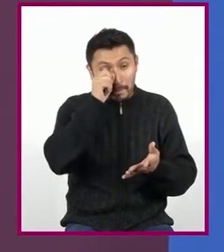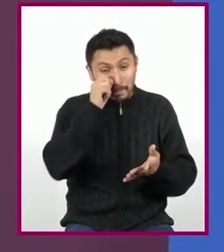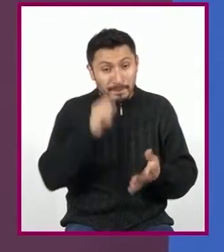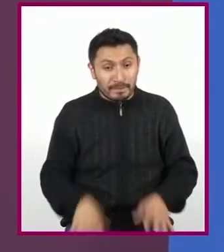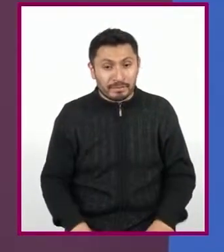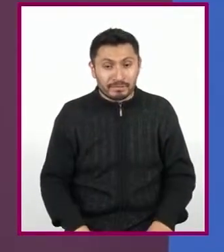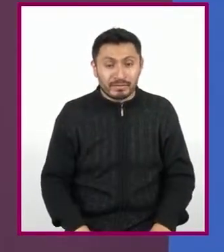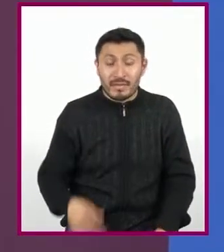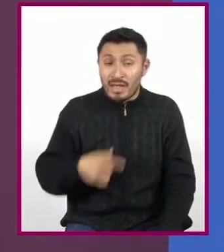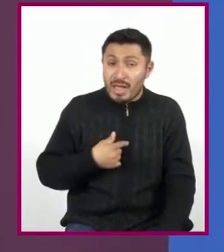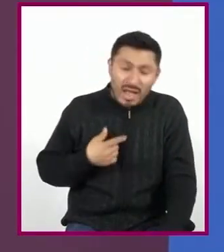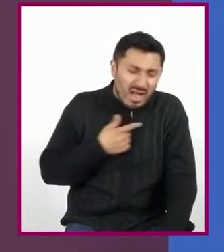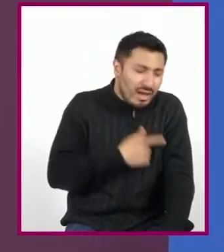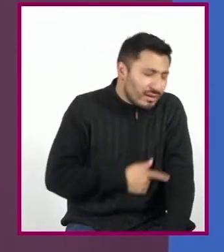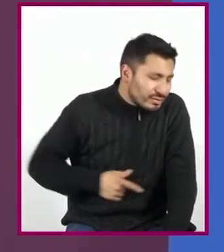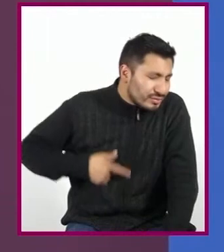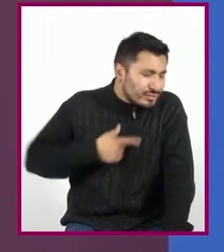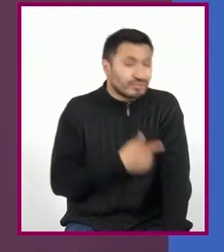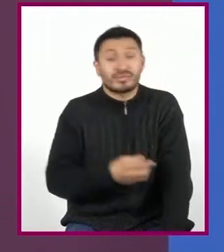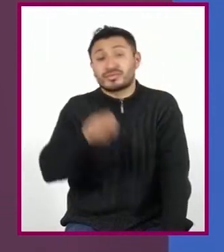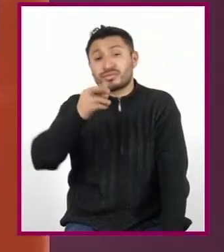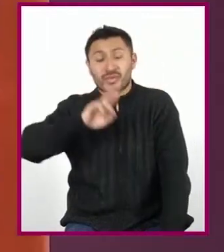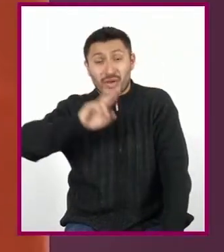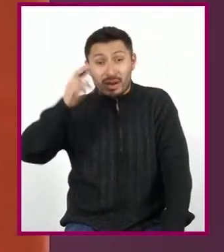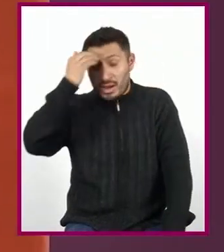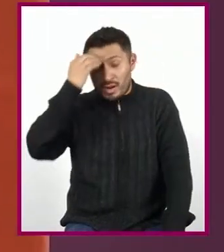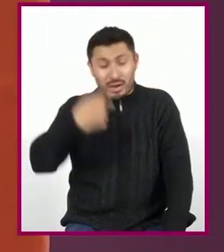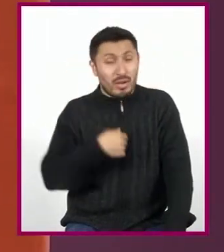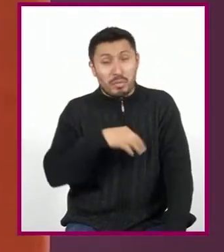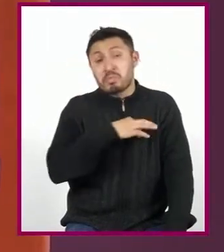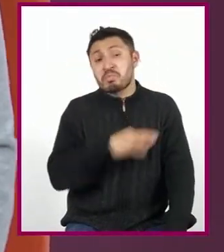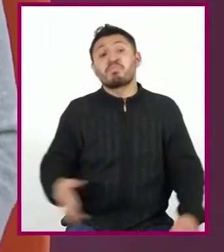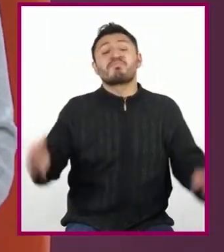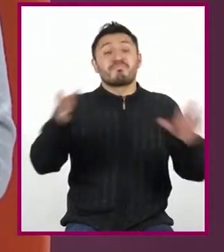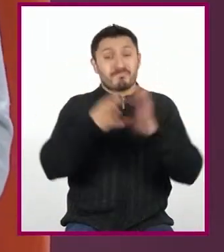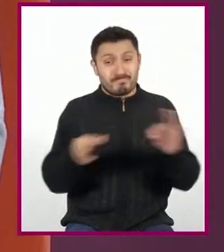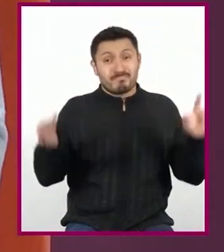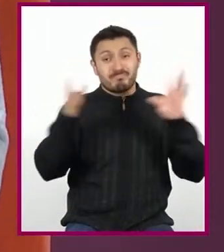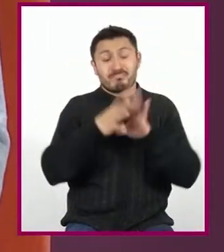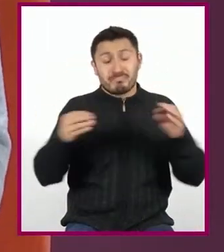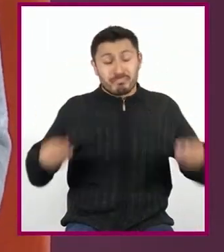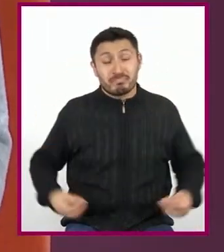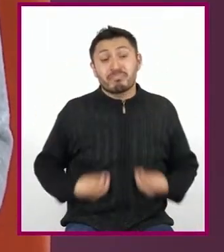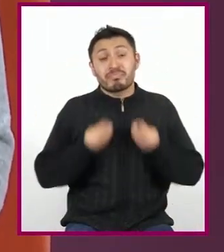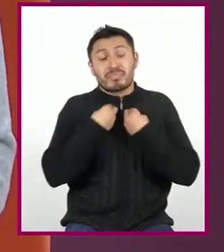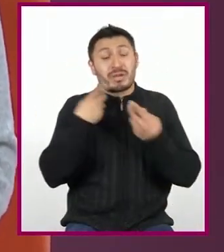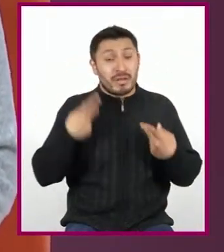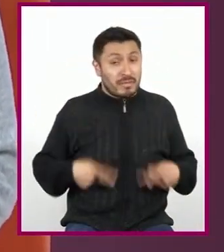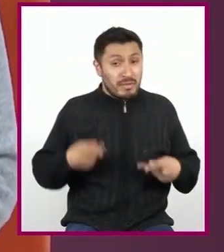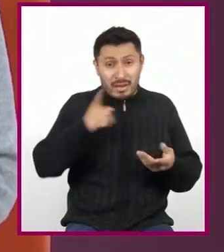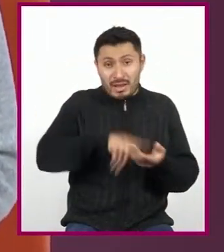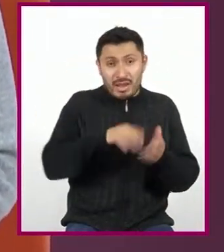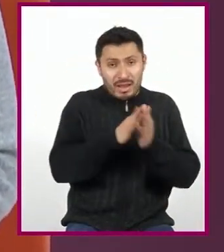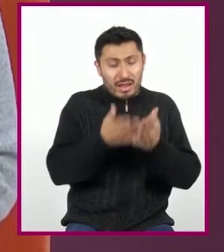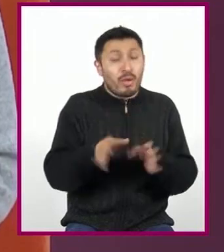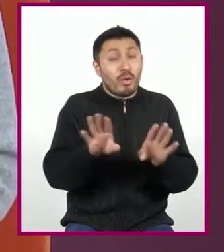mismo y al mismo tiempo se abre la posibilidad de encontrar receptores en todas